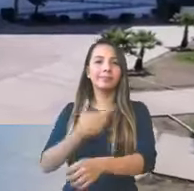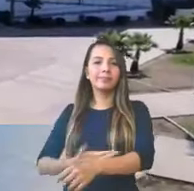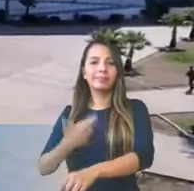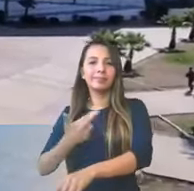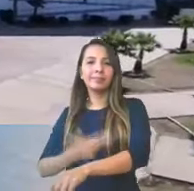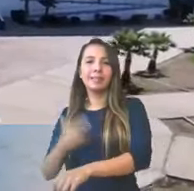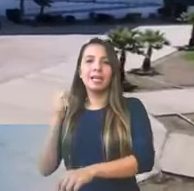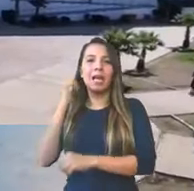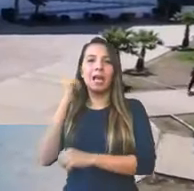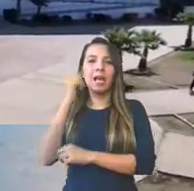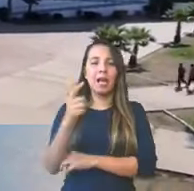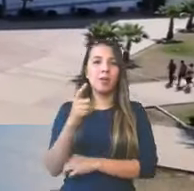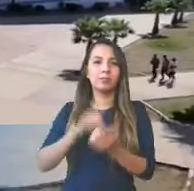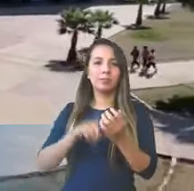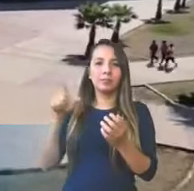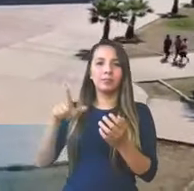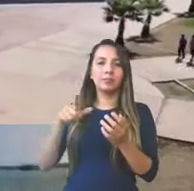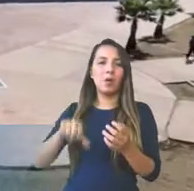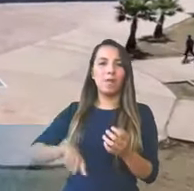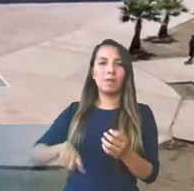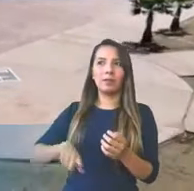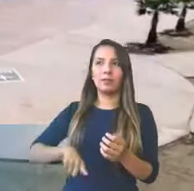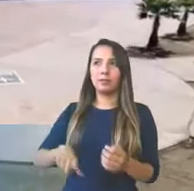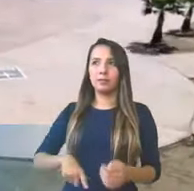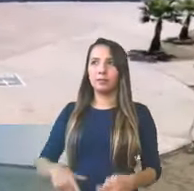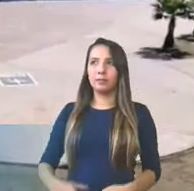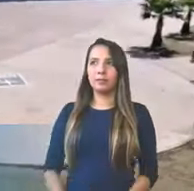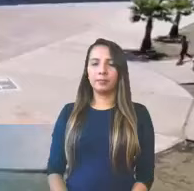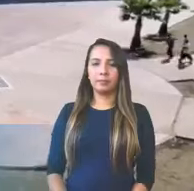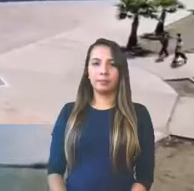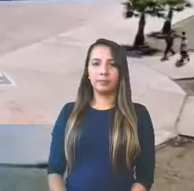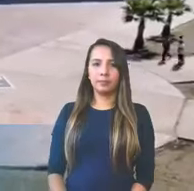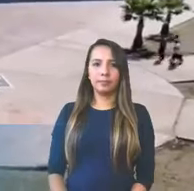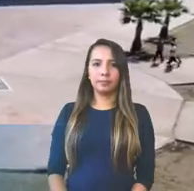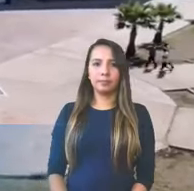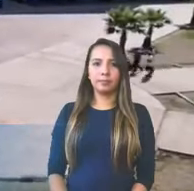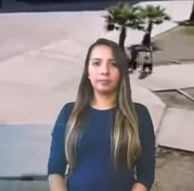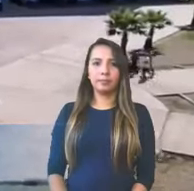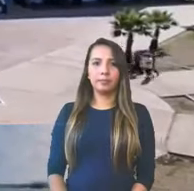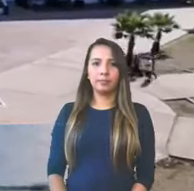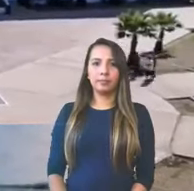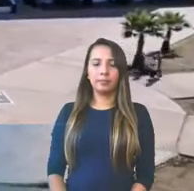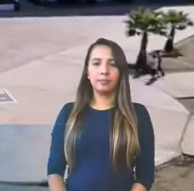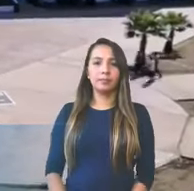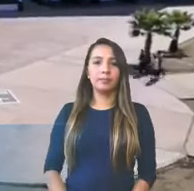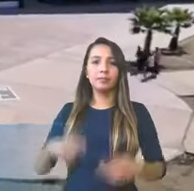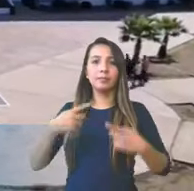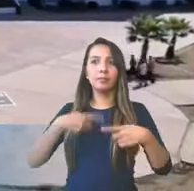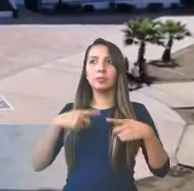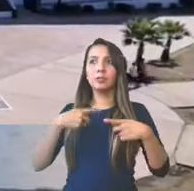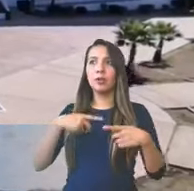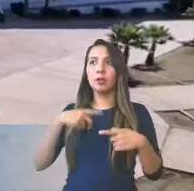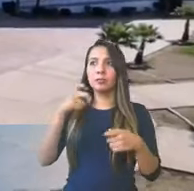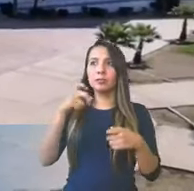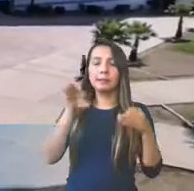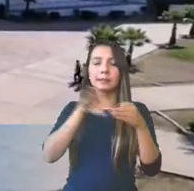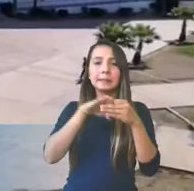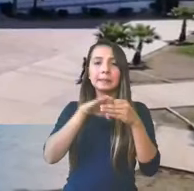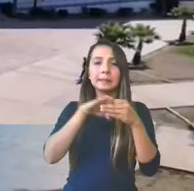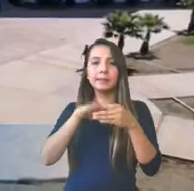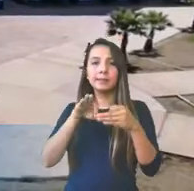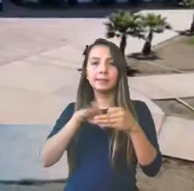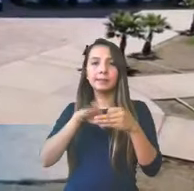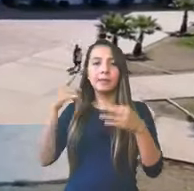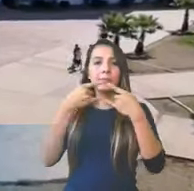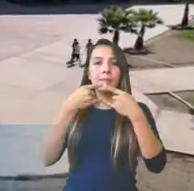de este edificio del centro de gobierno. Son los que estaban inmediatamente al ingresar por la puerta principal del edificio